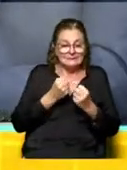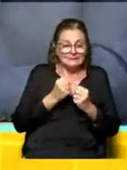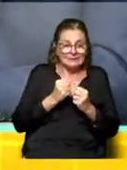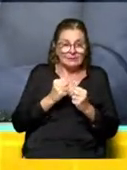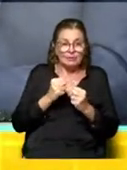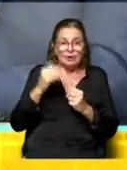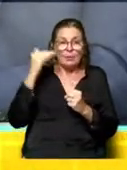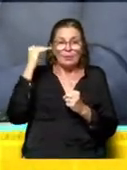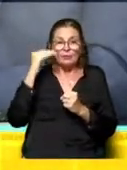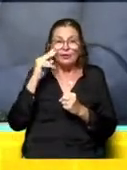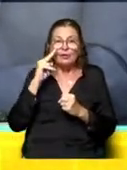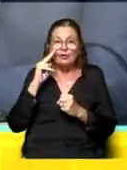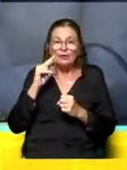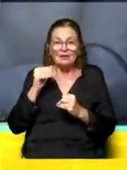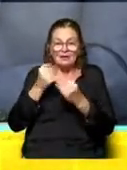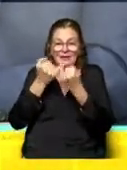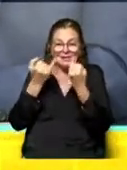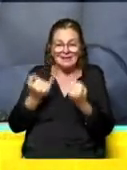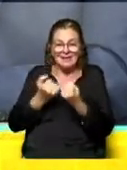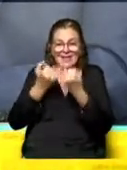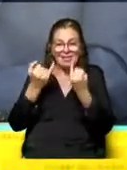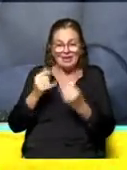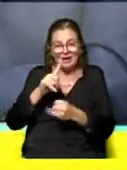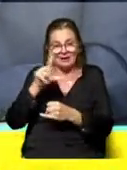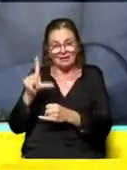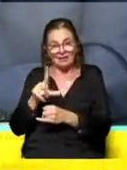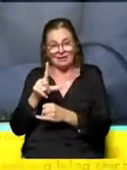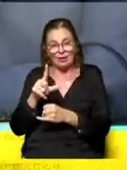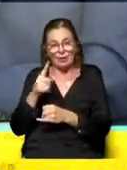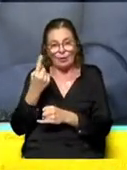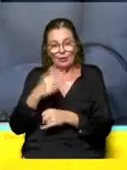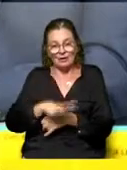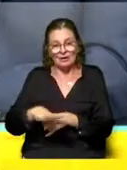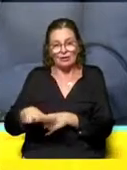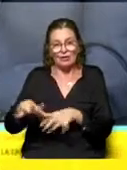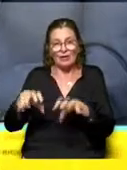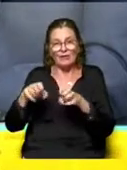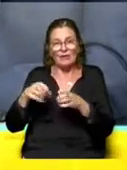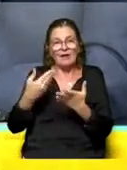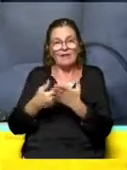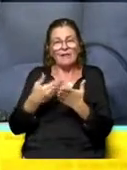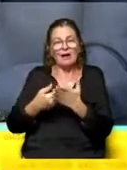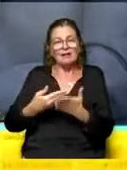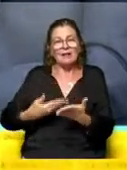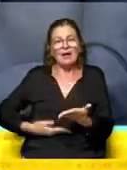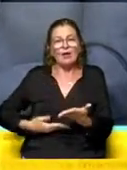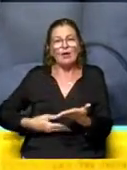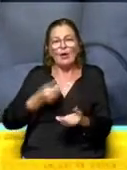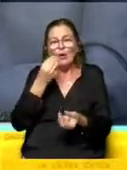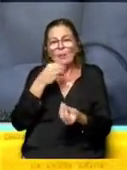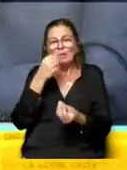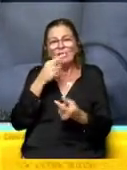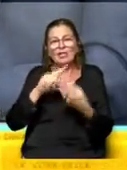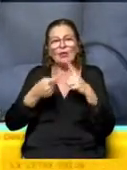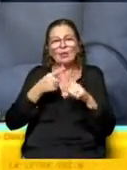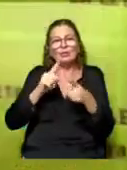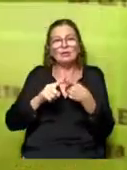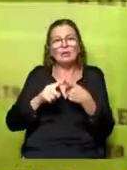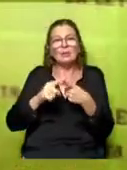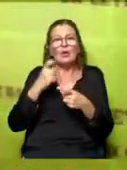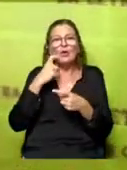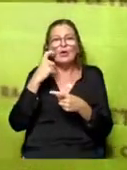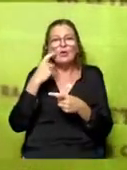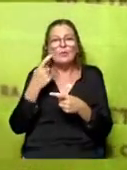los docentes lo viven a diario en el liceo, un niño que vive inseguridad alimentaria, que decimos y discutimos por Twitter las